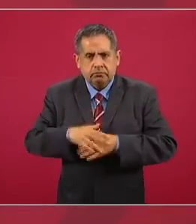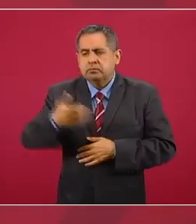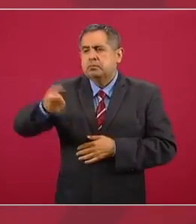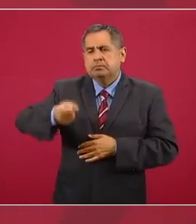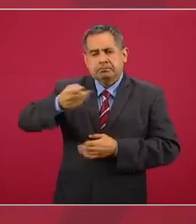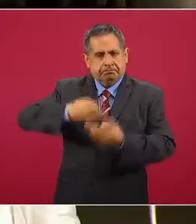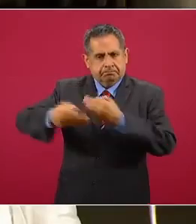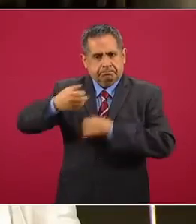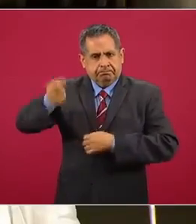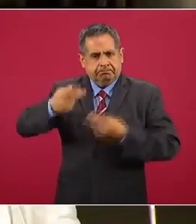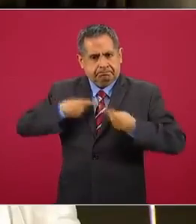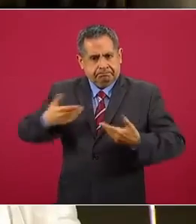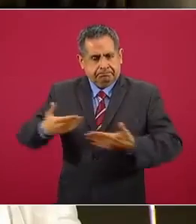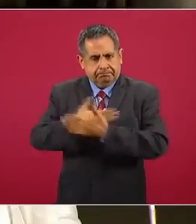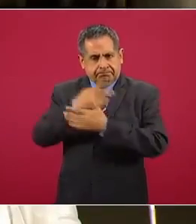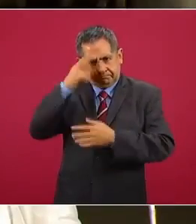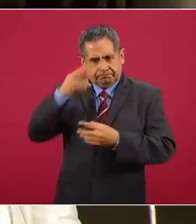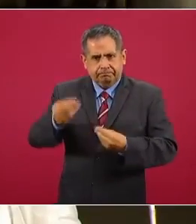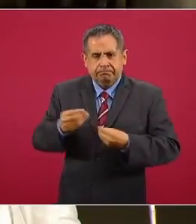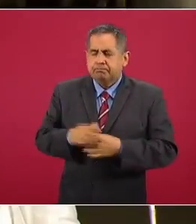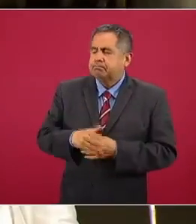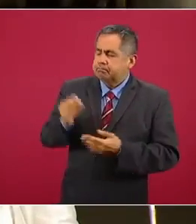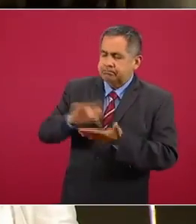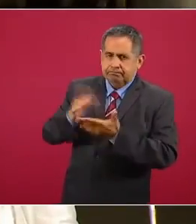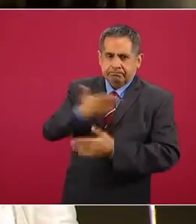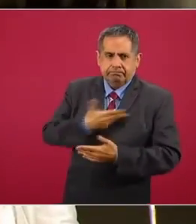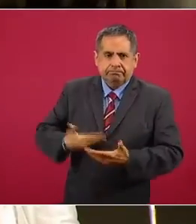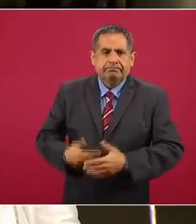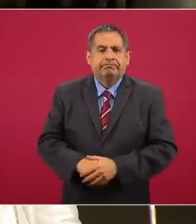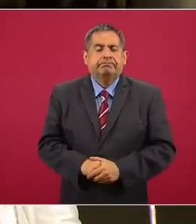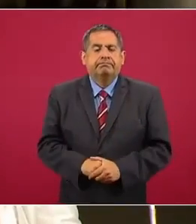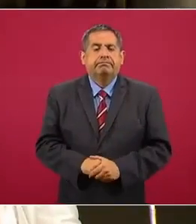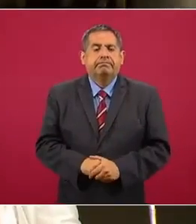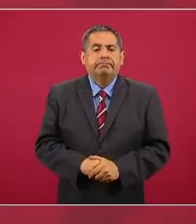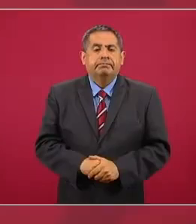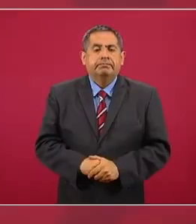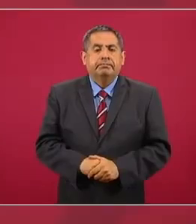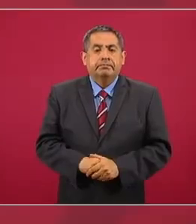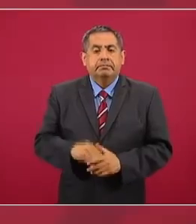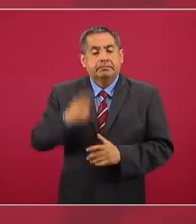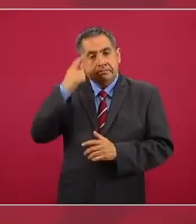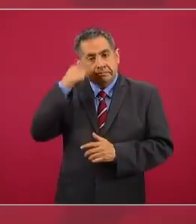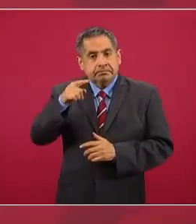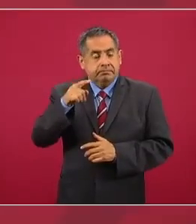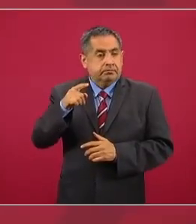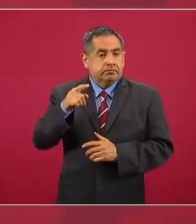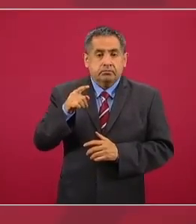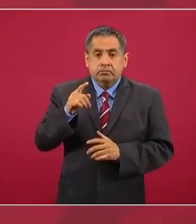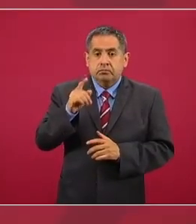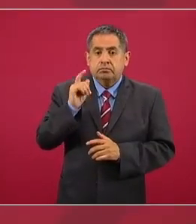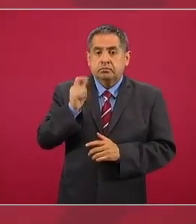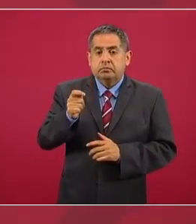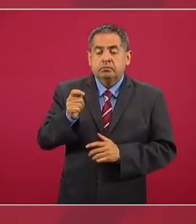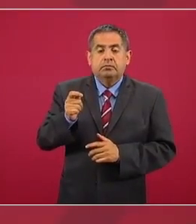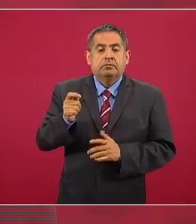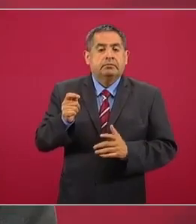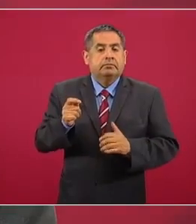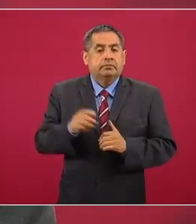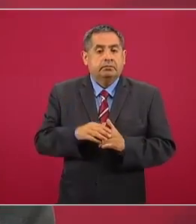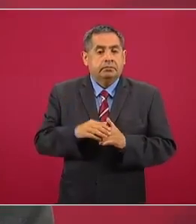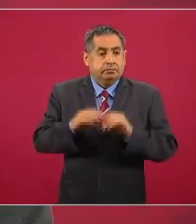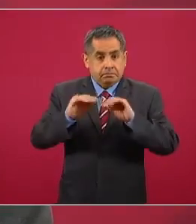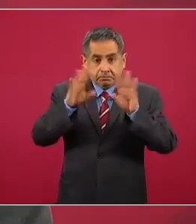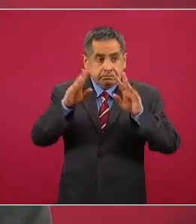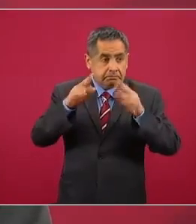un saludo a todos los paisanos. Muchísimas gracias, presidente. Sí, no, para que no haya